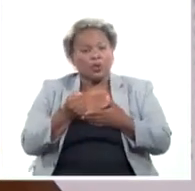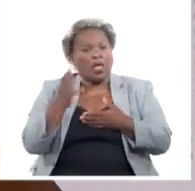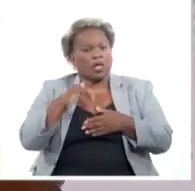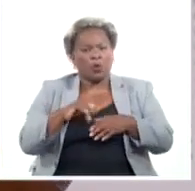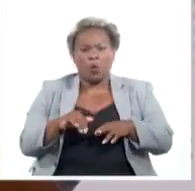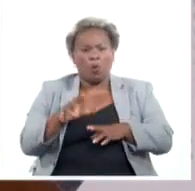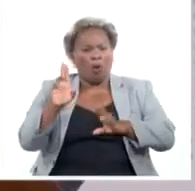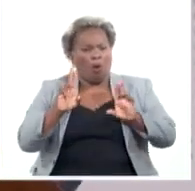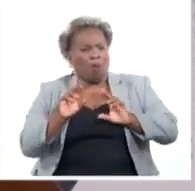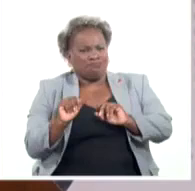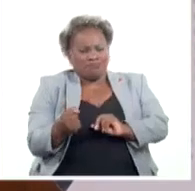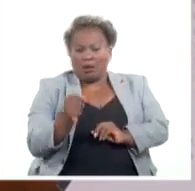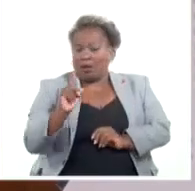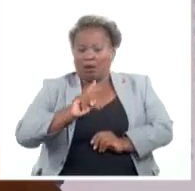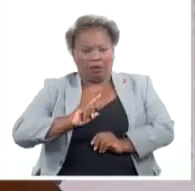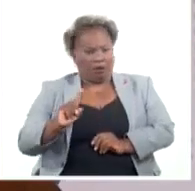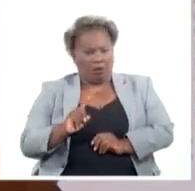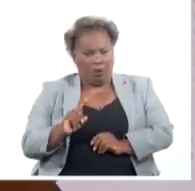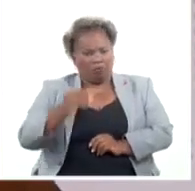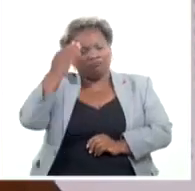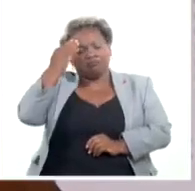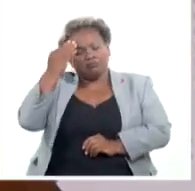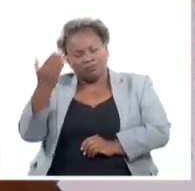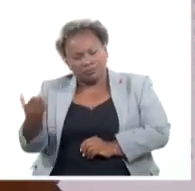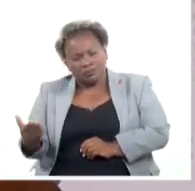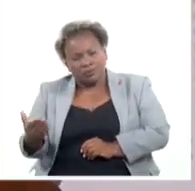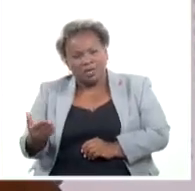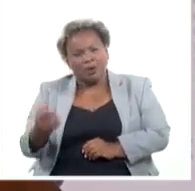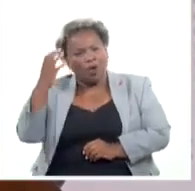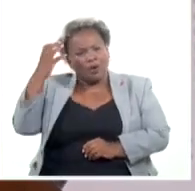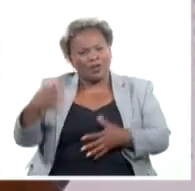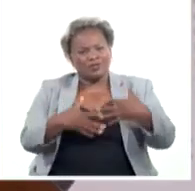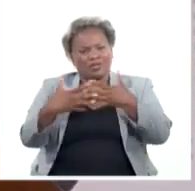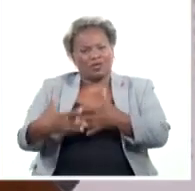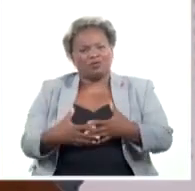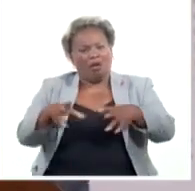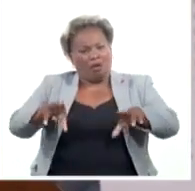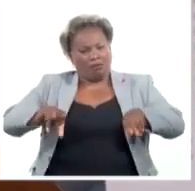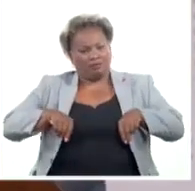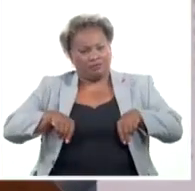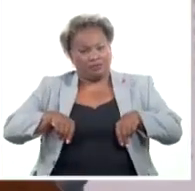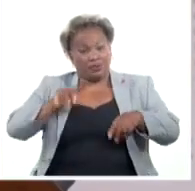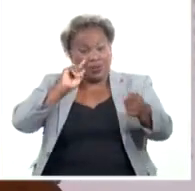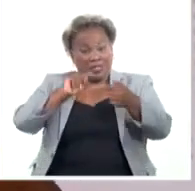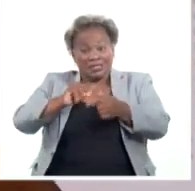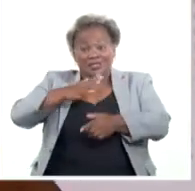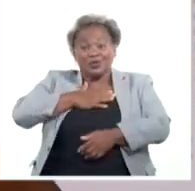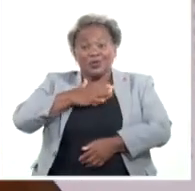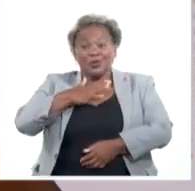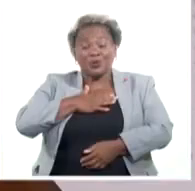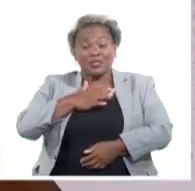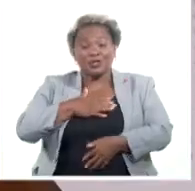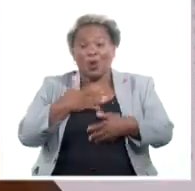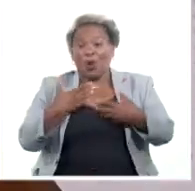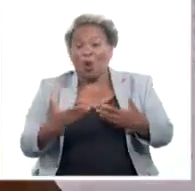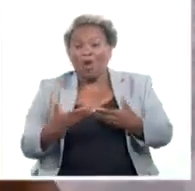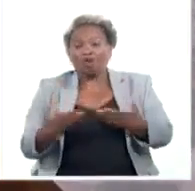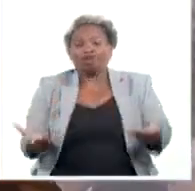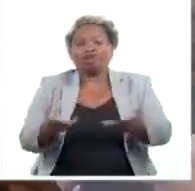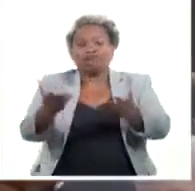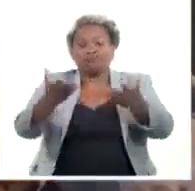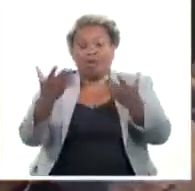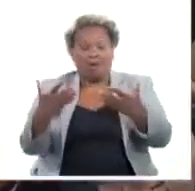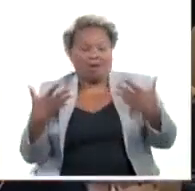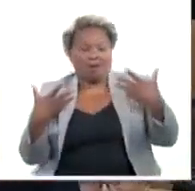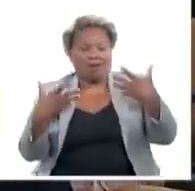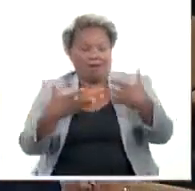condicionamientos, por lo que también la agradecimos y aceptamos. Nuestro objetivo sigue siendo promover los lazos más amplios